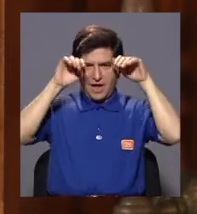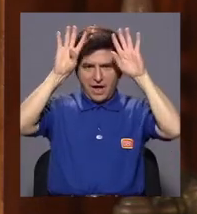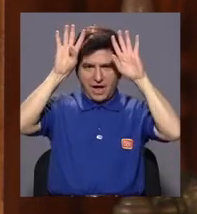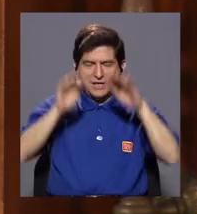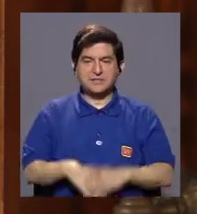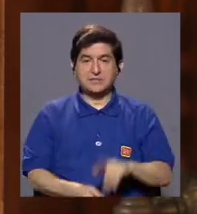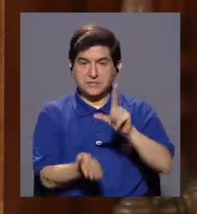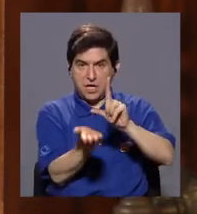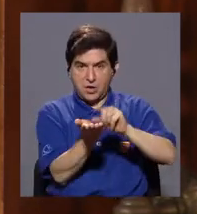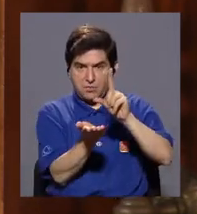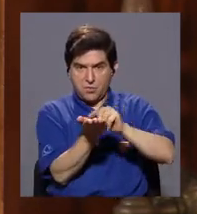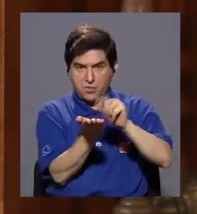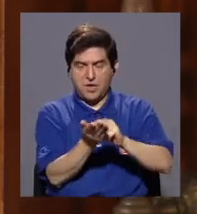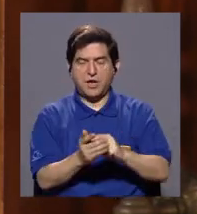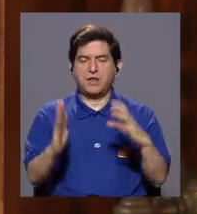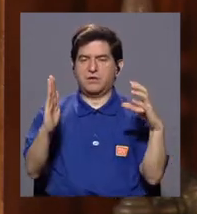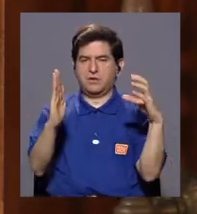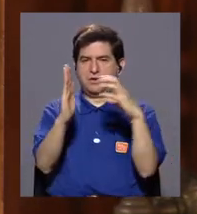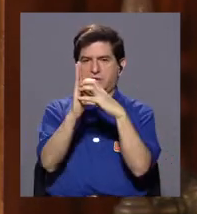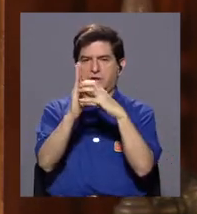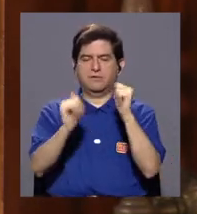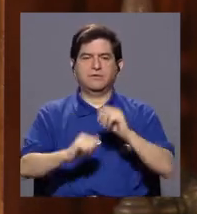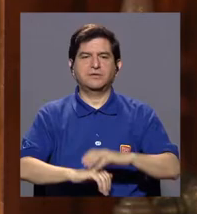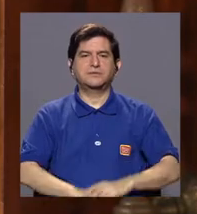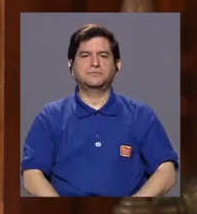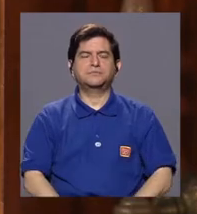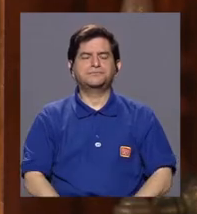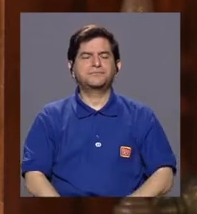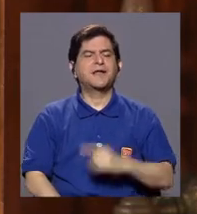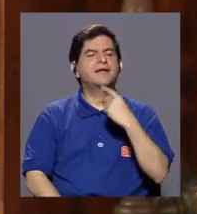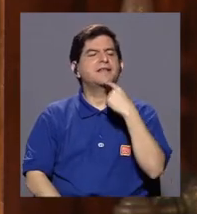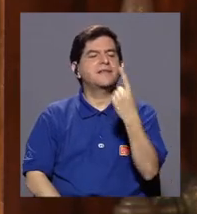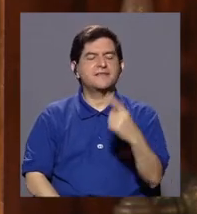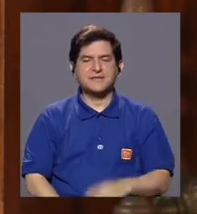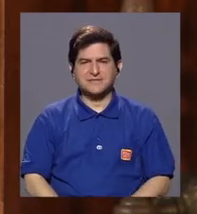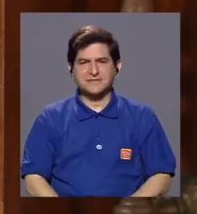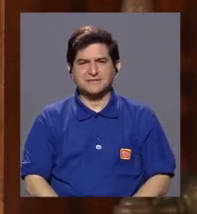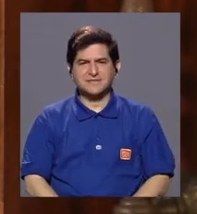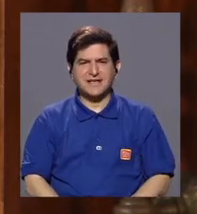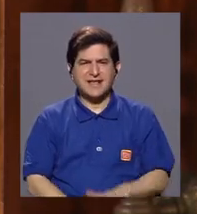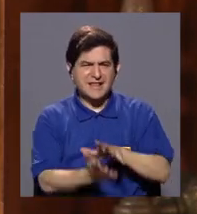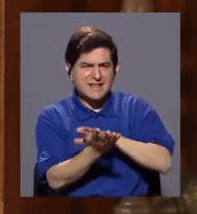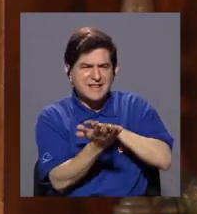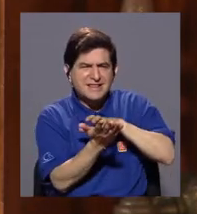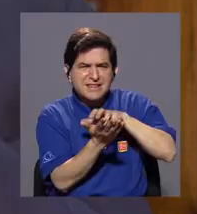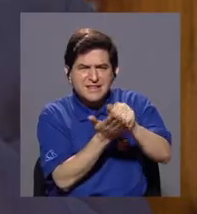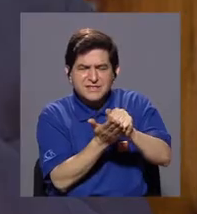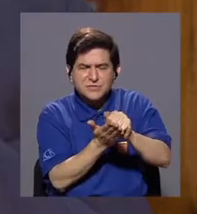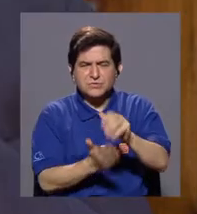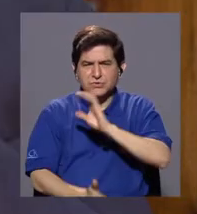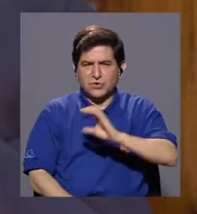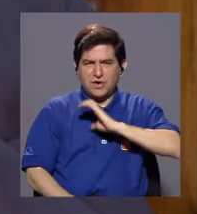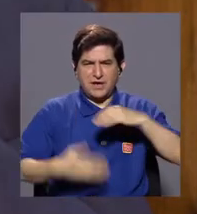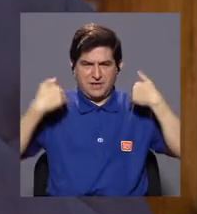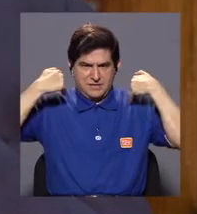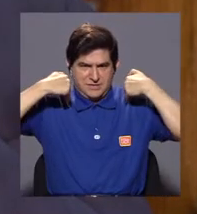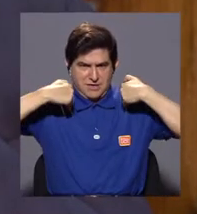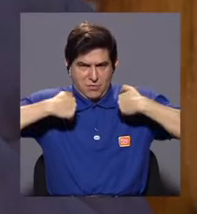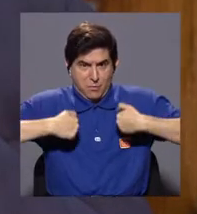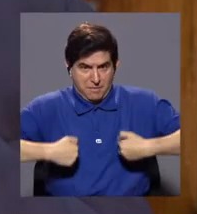publicado en forma de artículo, él dice que la destructividad humana, dice Freud, que